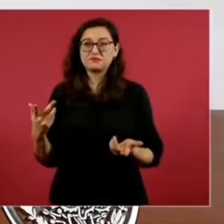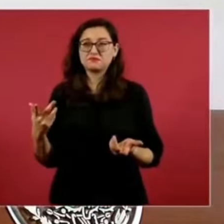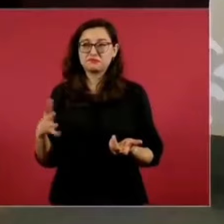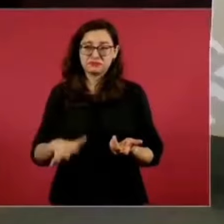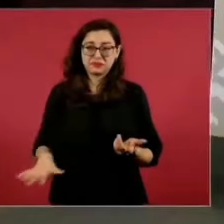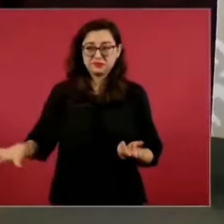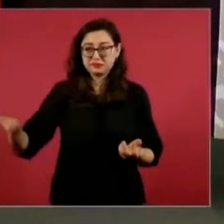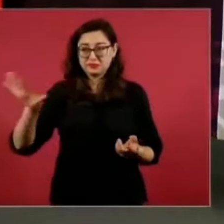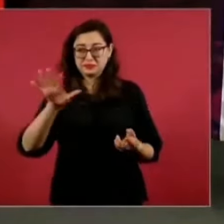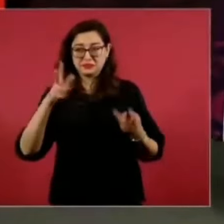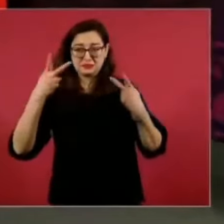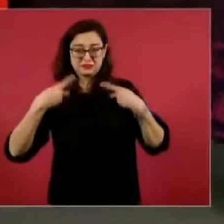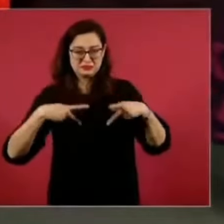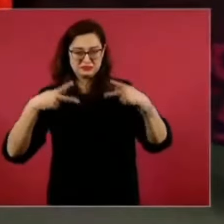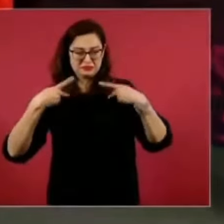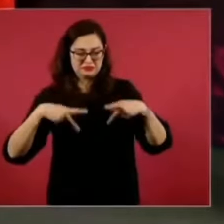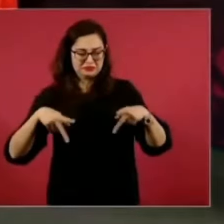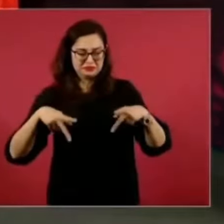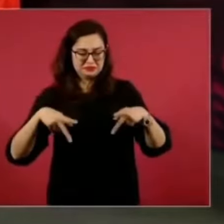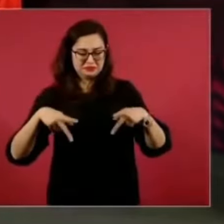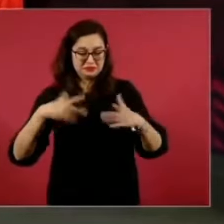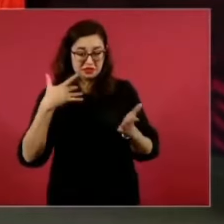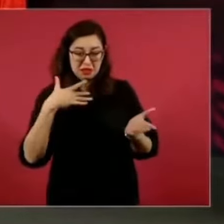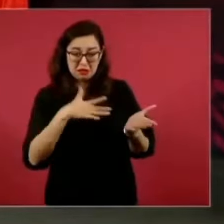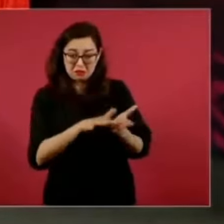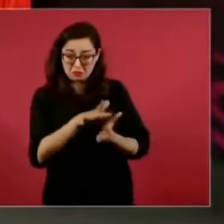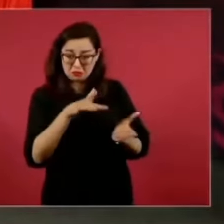raíces el partido